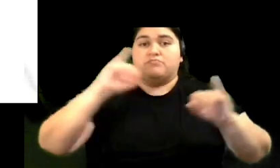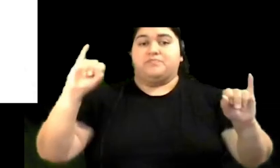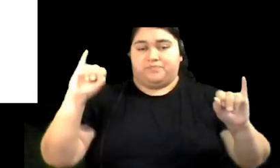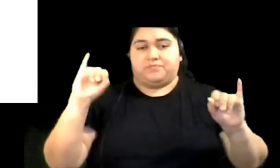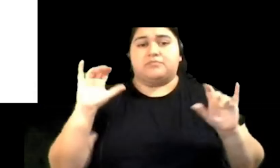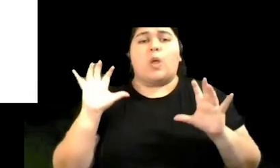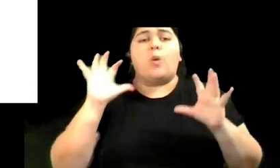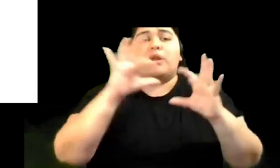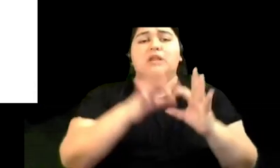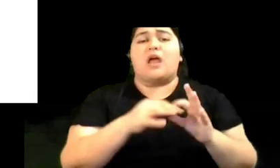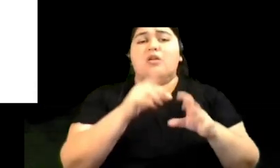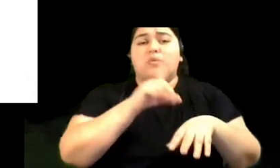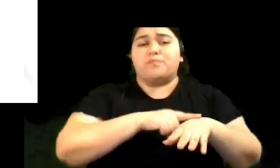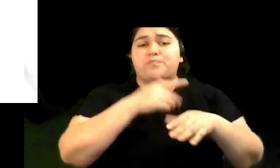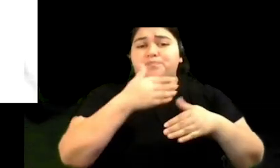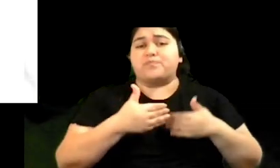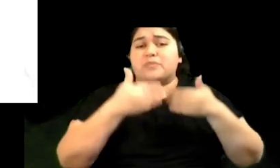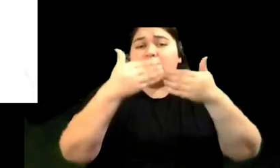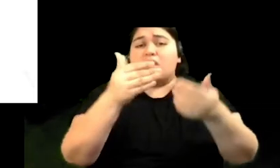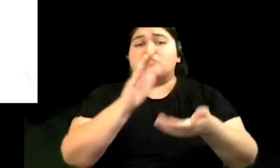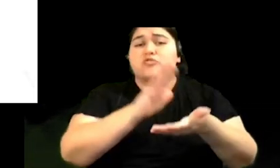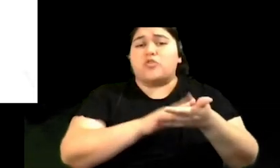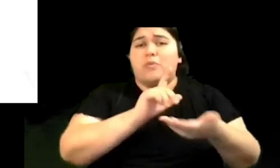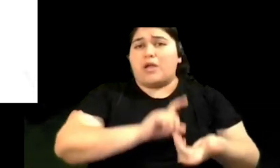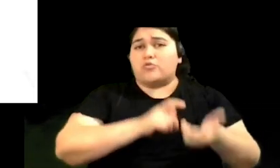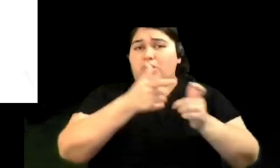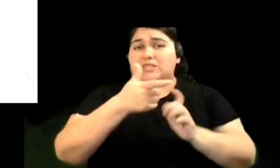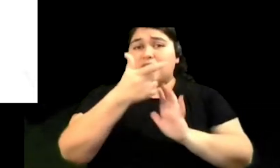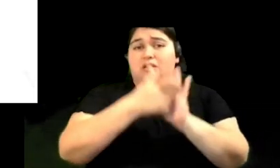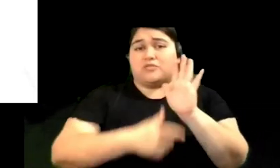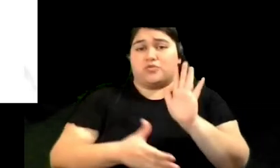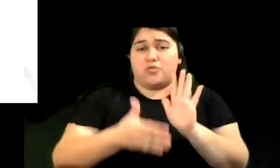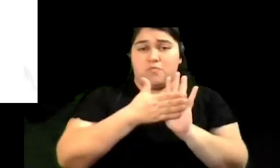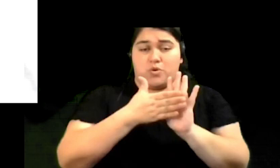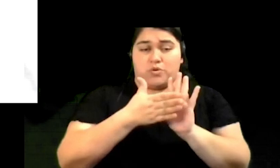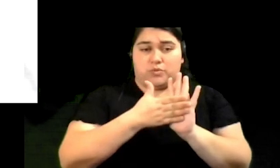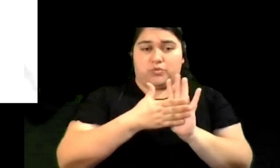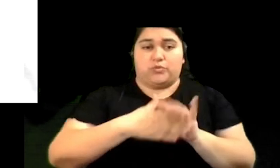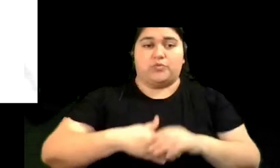una prórroga de recategorización de monotributo.